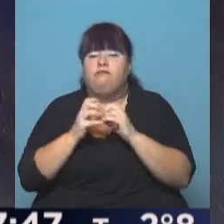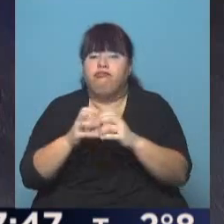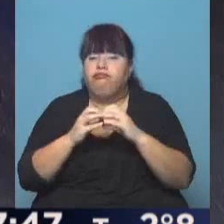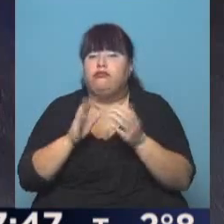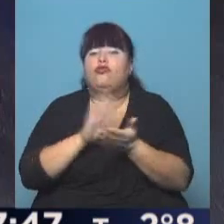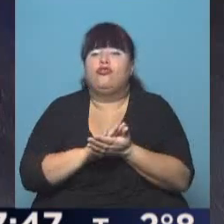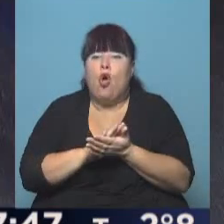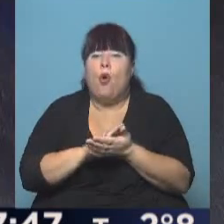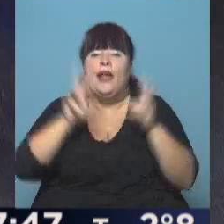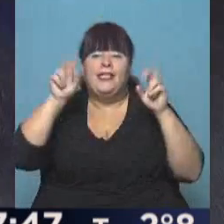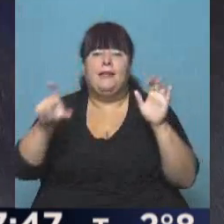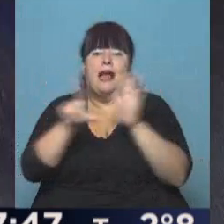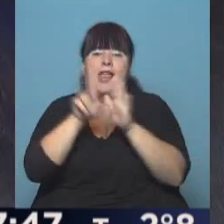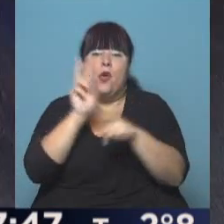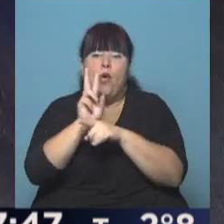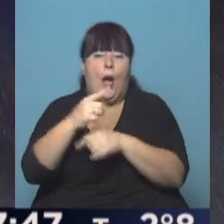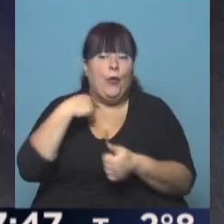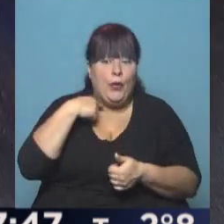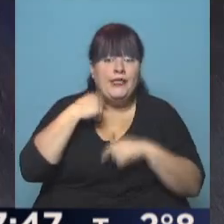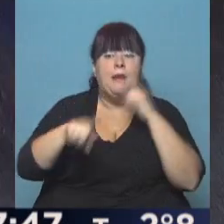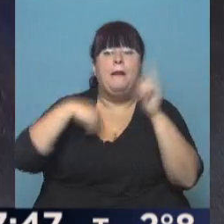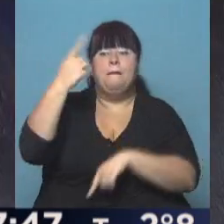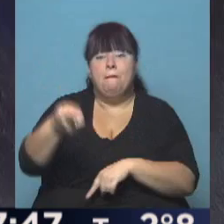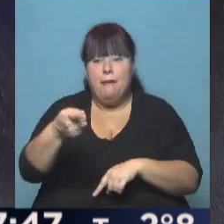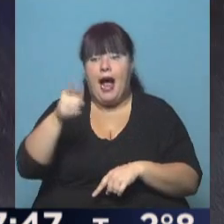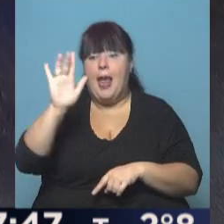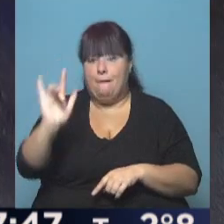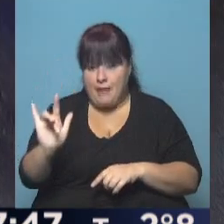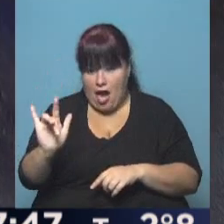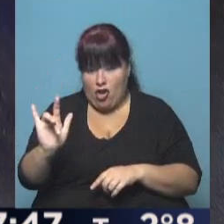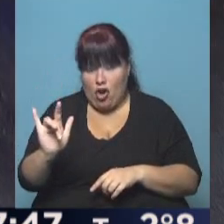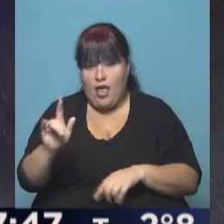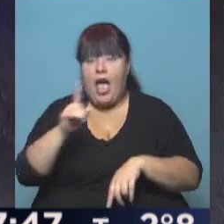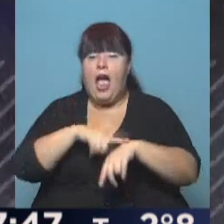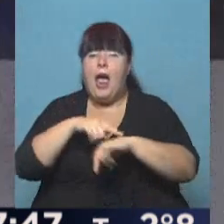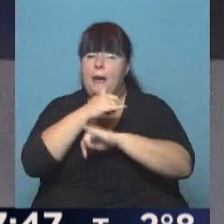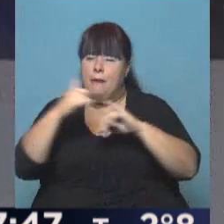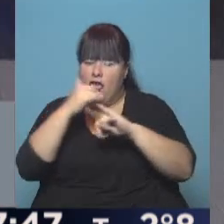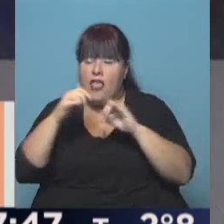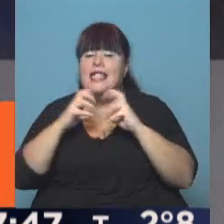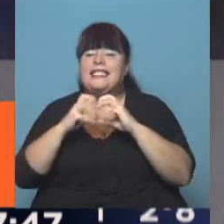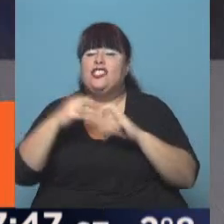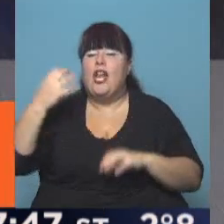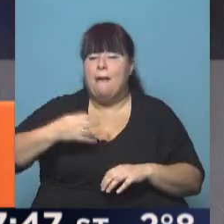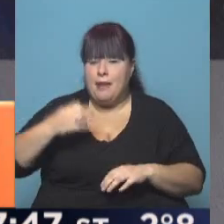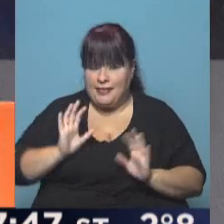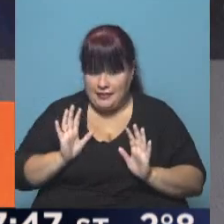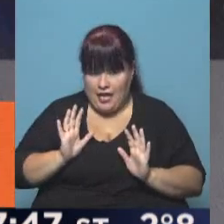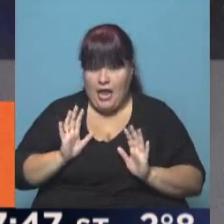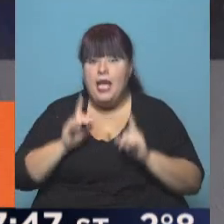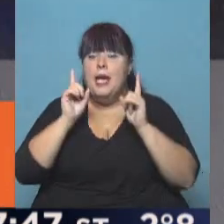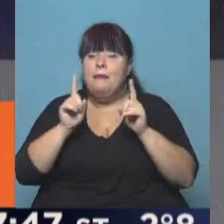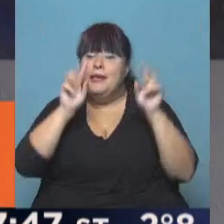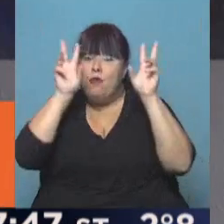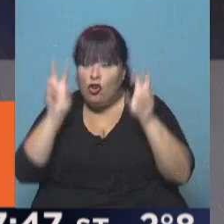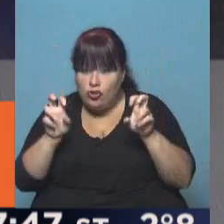tratamiento que tiene que ver con la Ley de Protección a las Víctimas para el próximo día miércoles en horas del mediodía en una sesión especial. El mismo